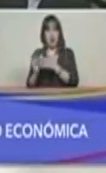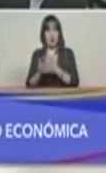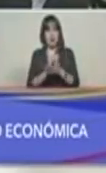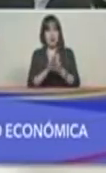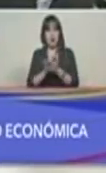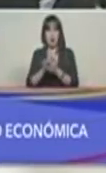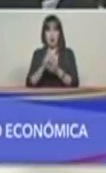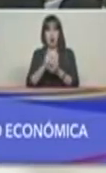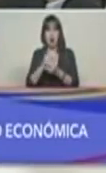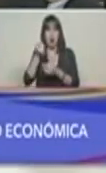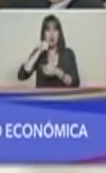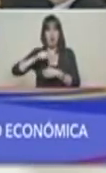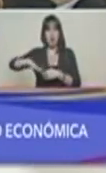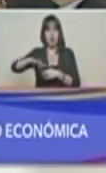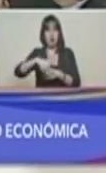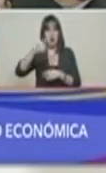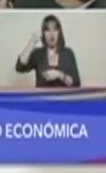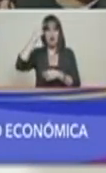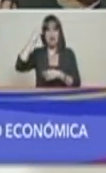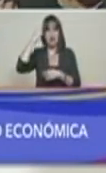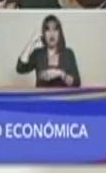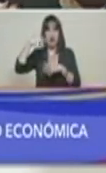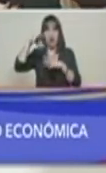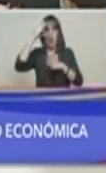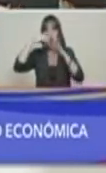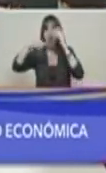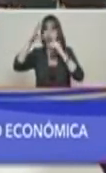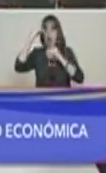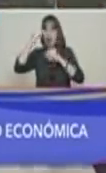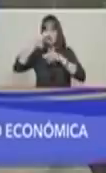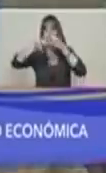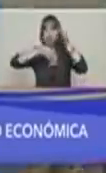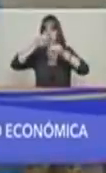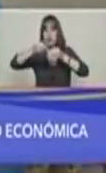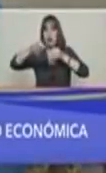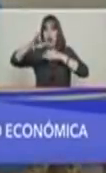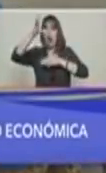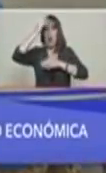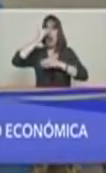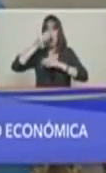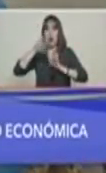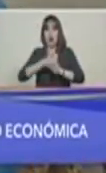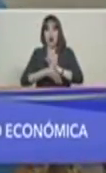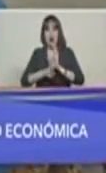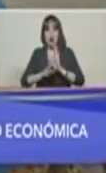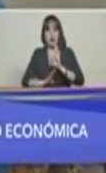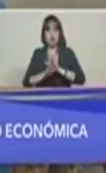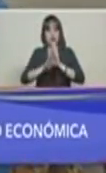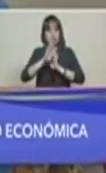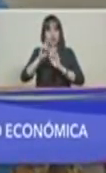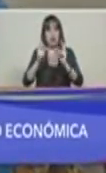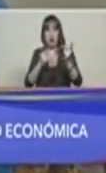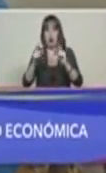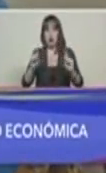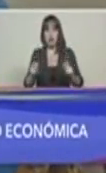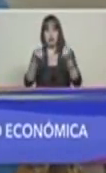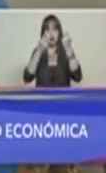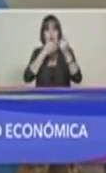pueblo debe manejar cada vez mejor el programa de recuperación económica, crecimiento, prosperidad y los